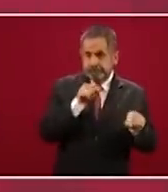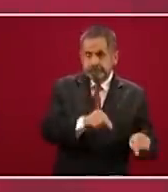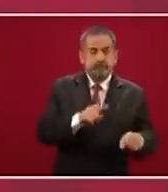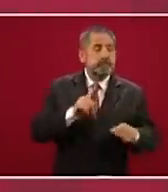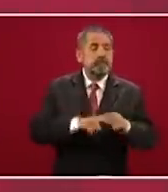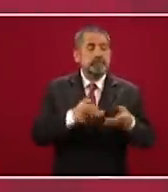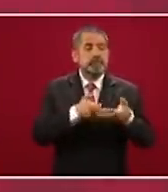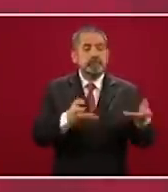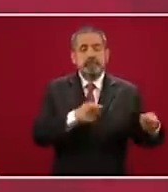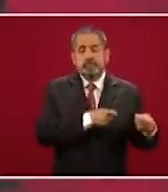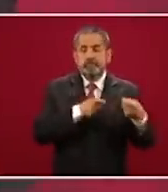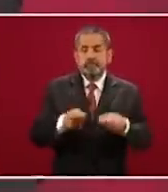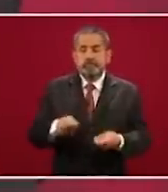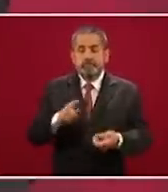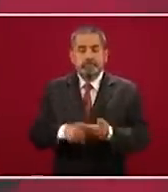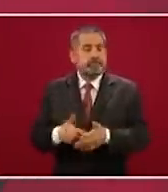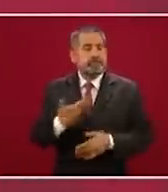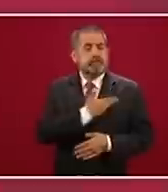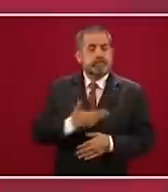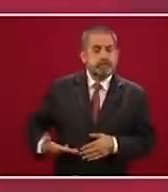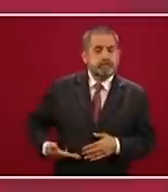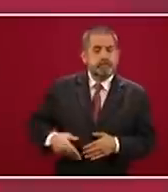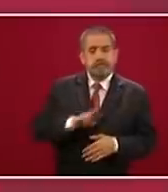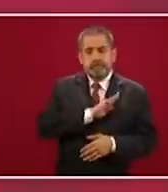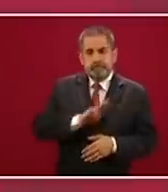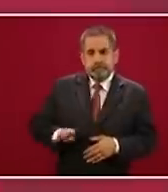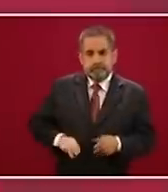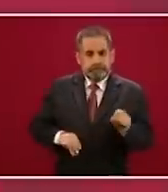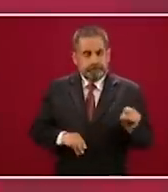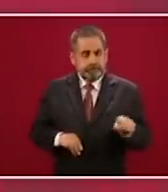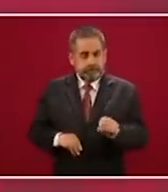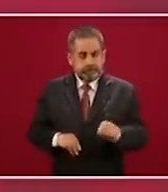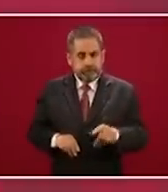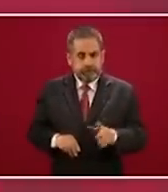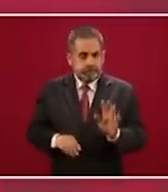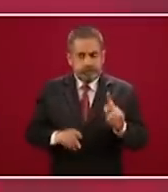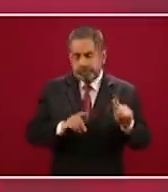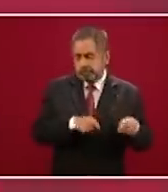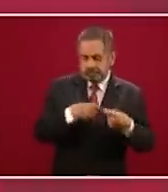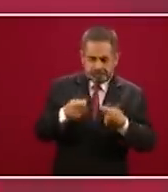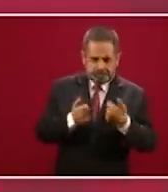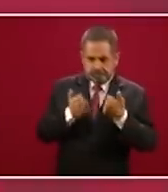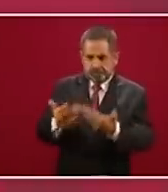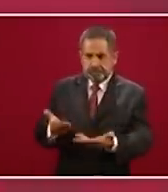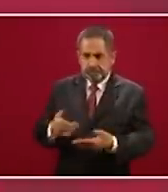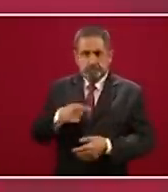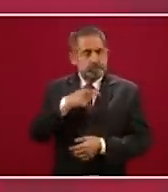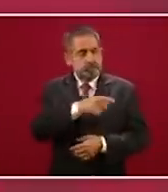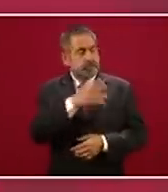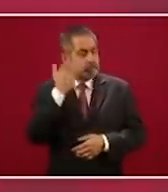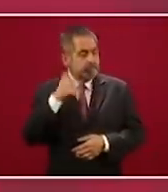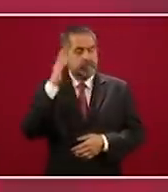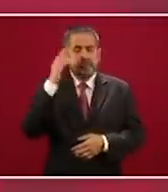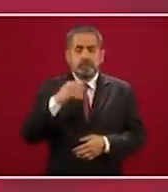dio el presidente municipal, nos lo cedió, era una cancha,